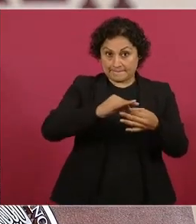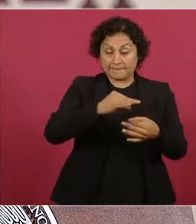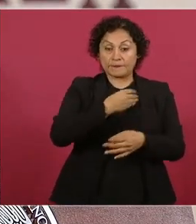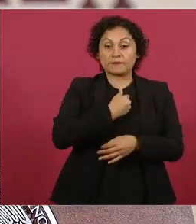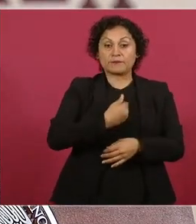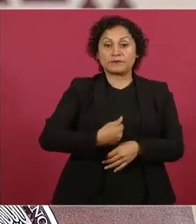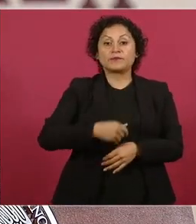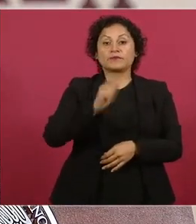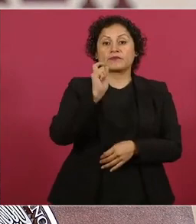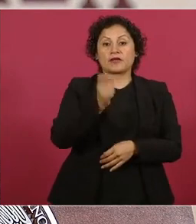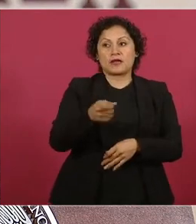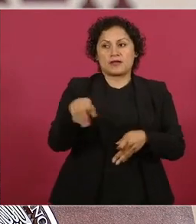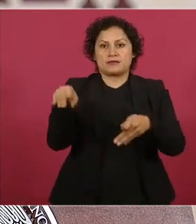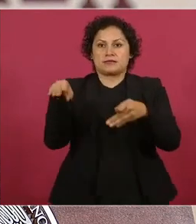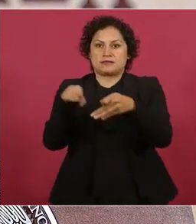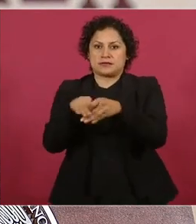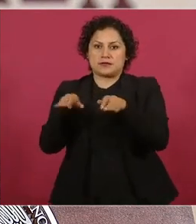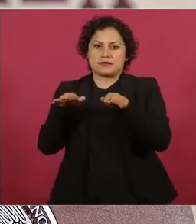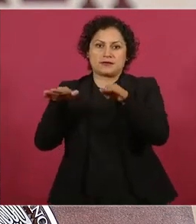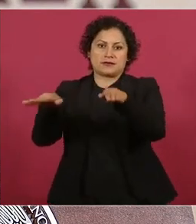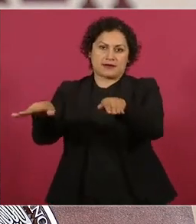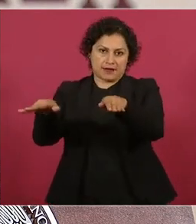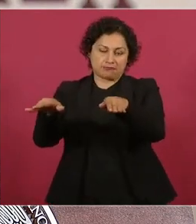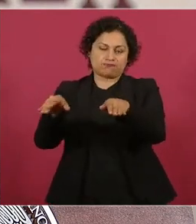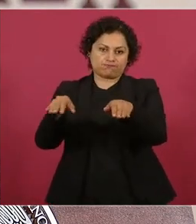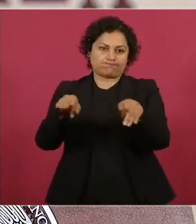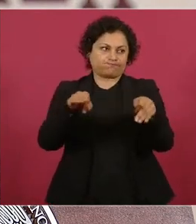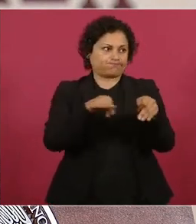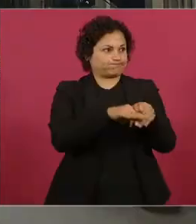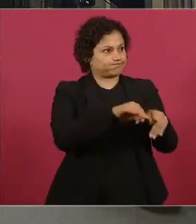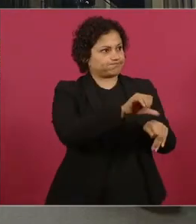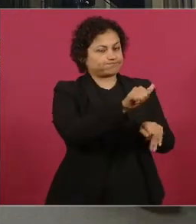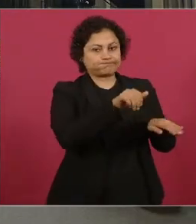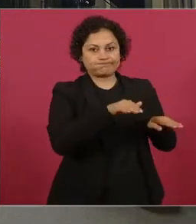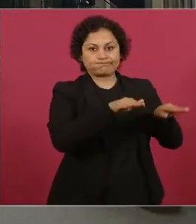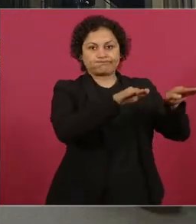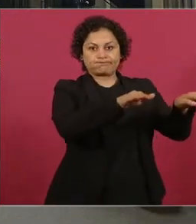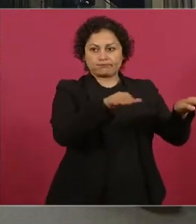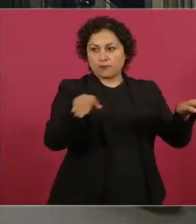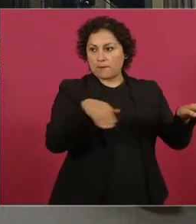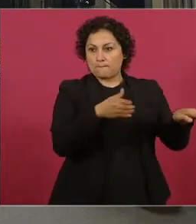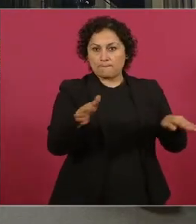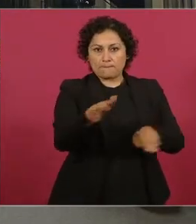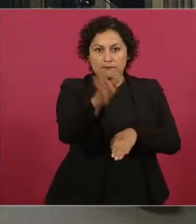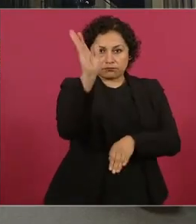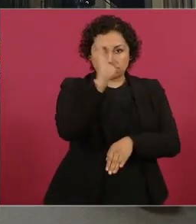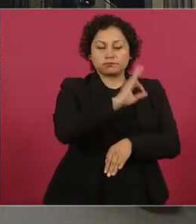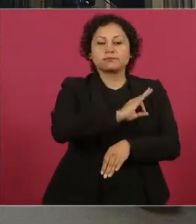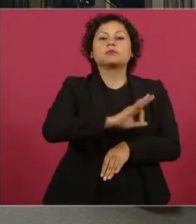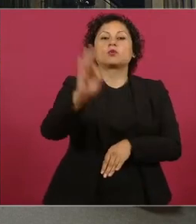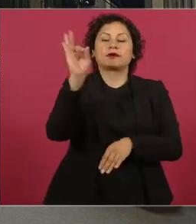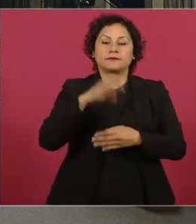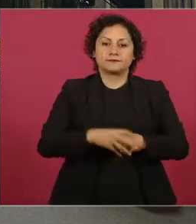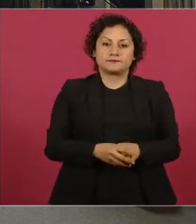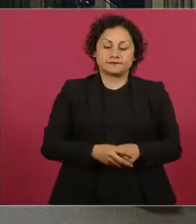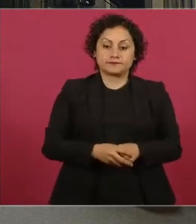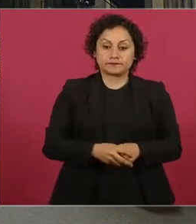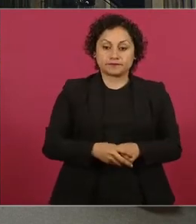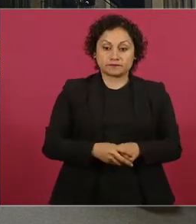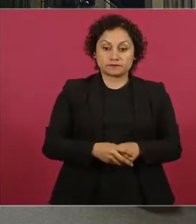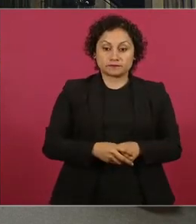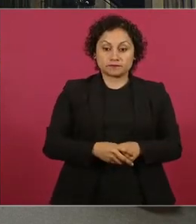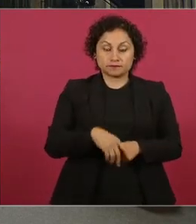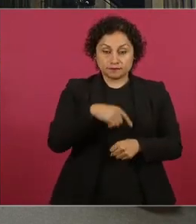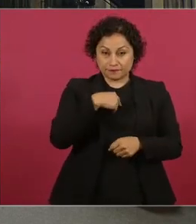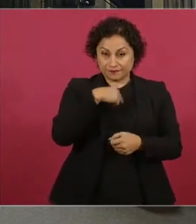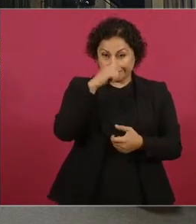el aeropuerto y los caminos muy, muy directos para ello. Este almacén, tengo